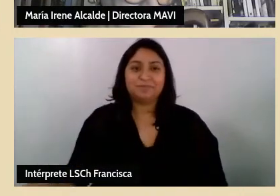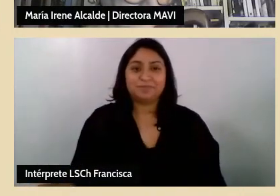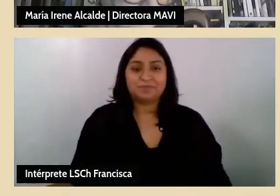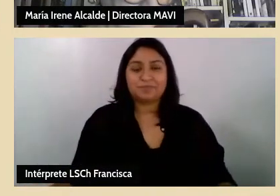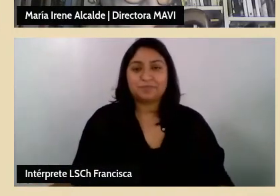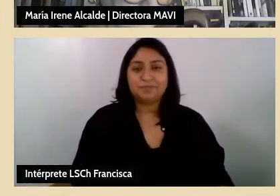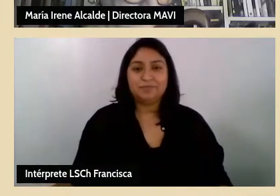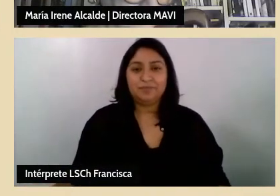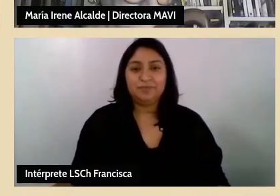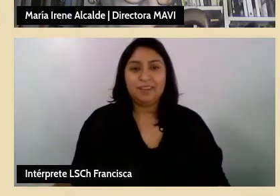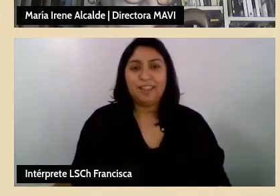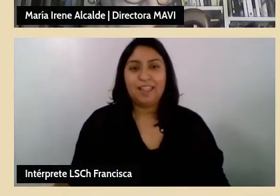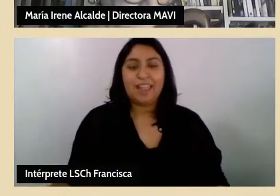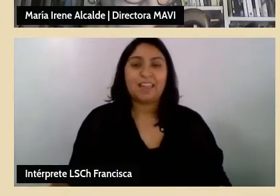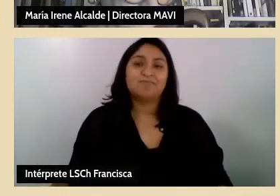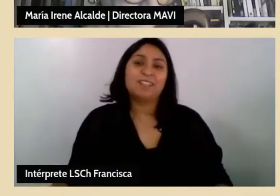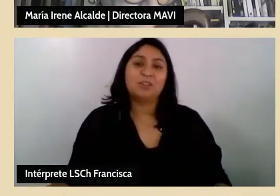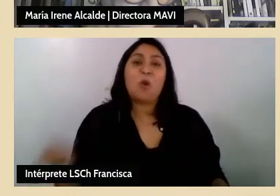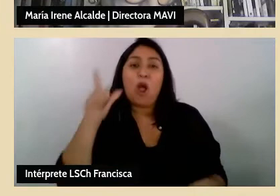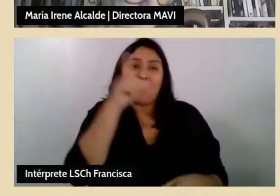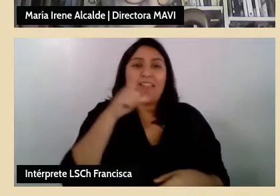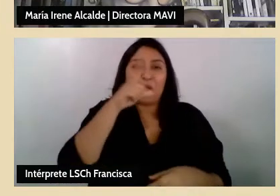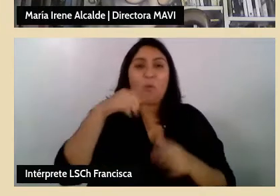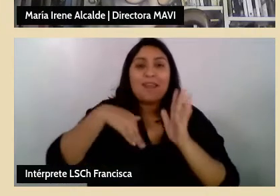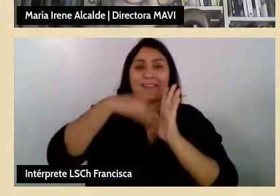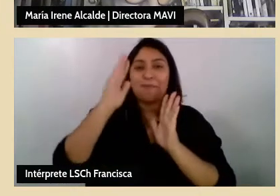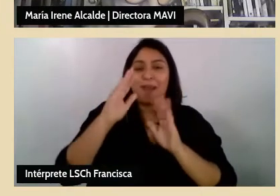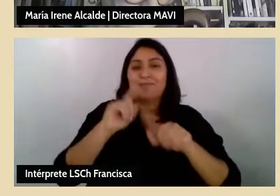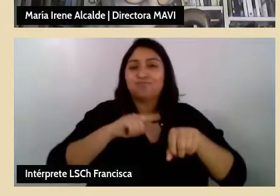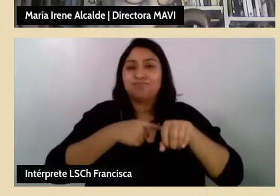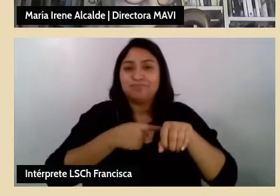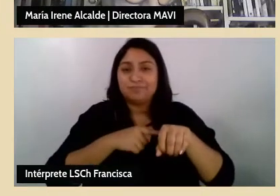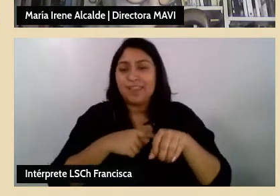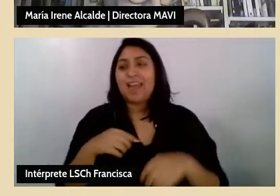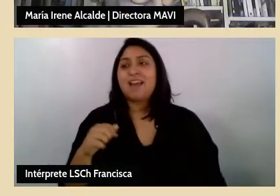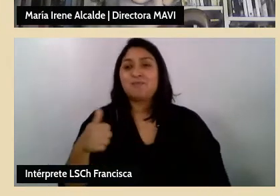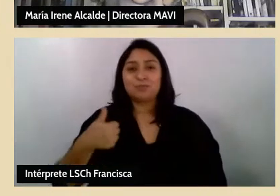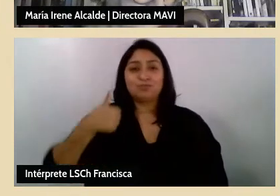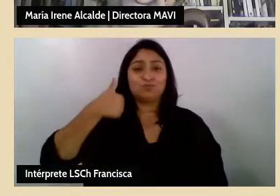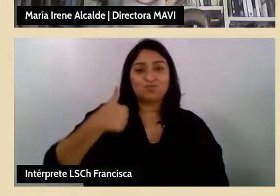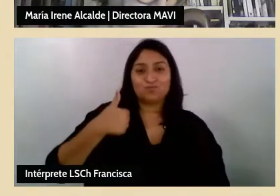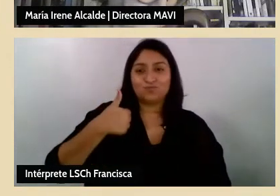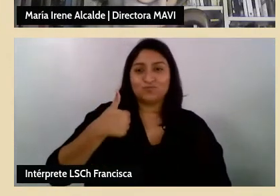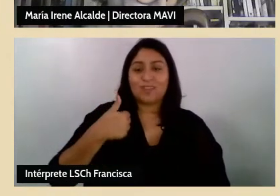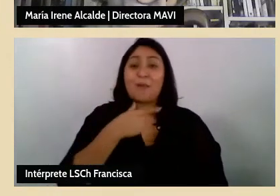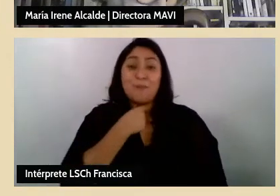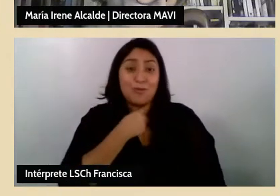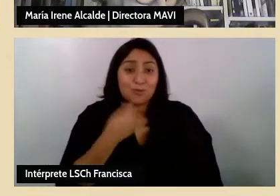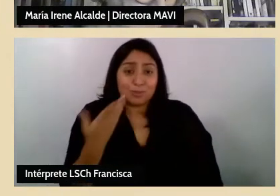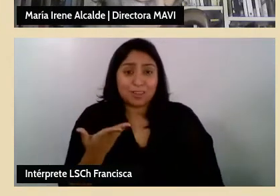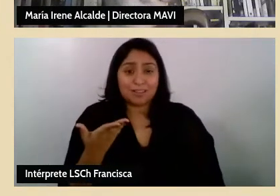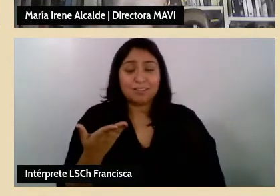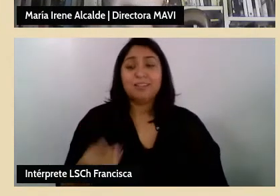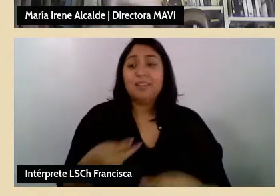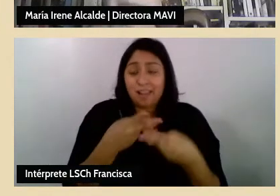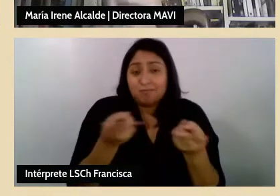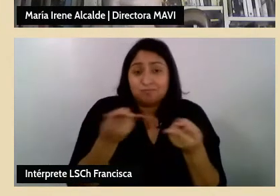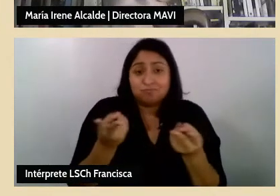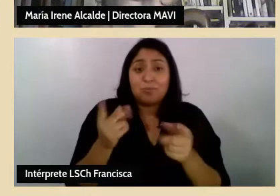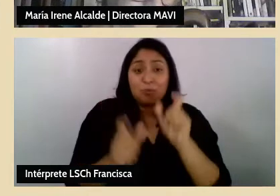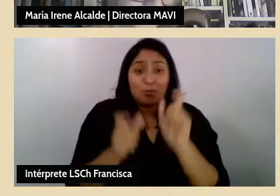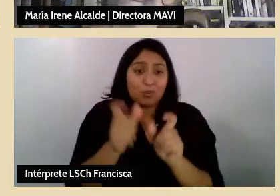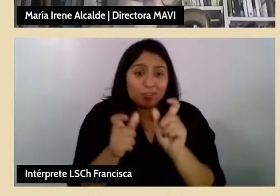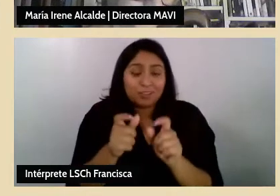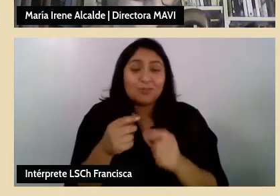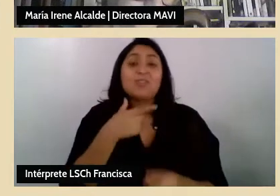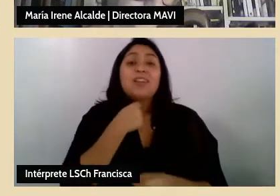en este idioma más actual, habían muchos likes. Entonces tú te das cuenta de que en realidad al público le gusta la